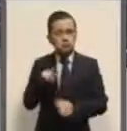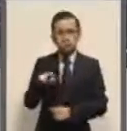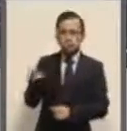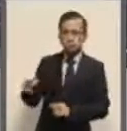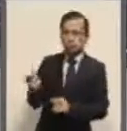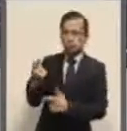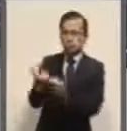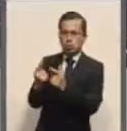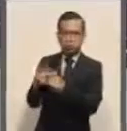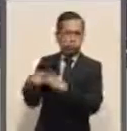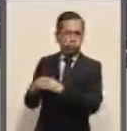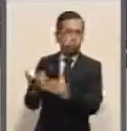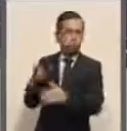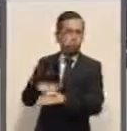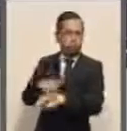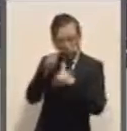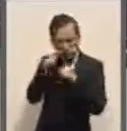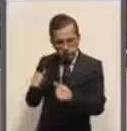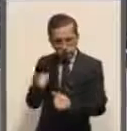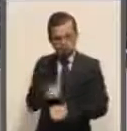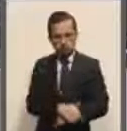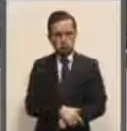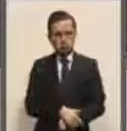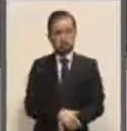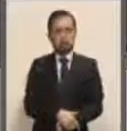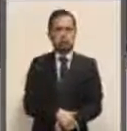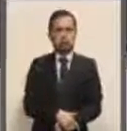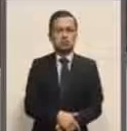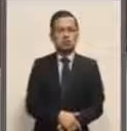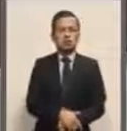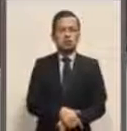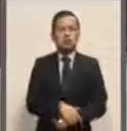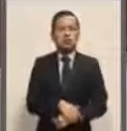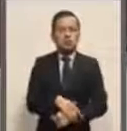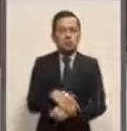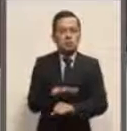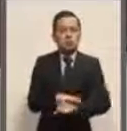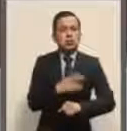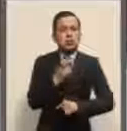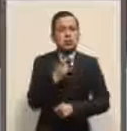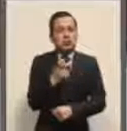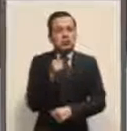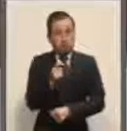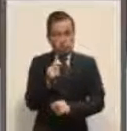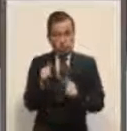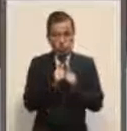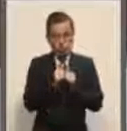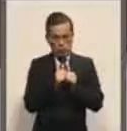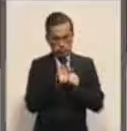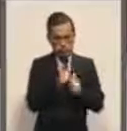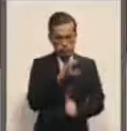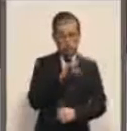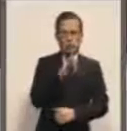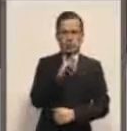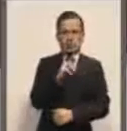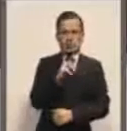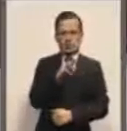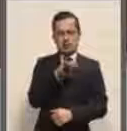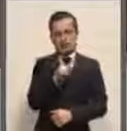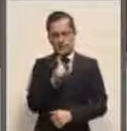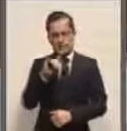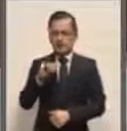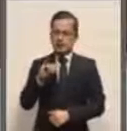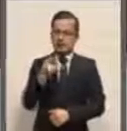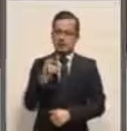vulnerabilidad. Por consiguiente, será a través de la ciudadanía digital como se otorgará